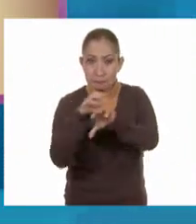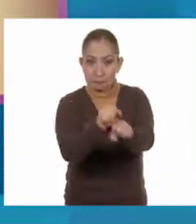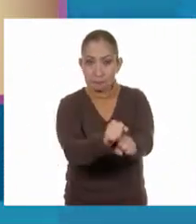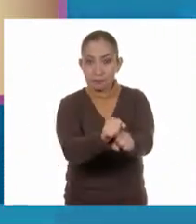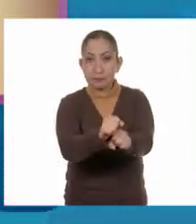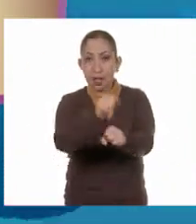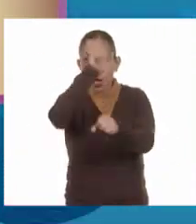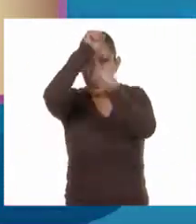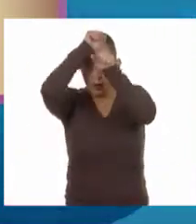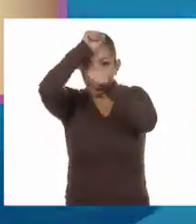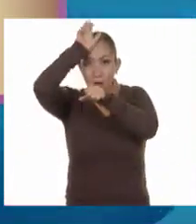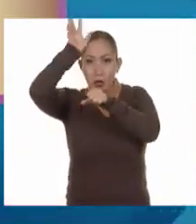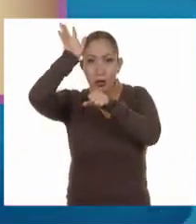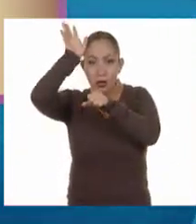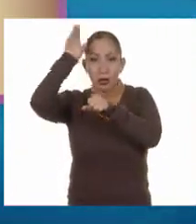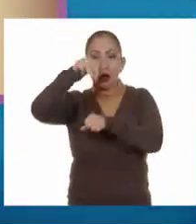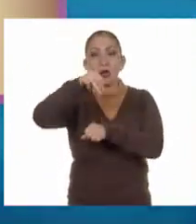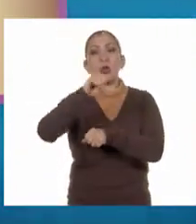de Moctezuma.